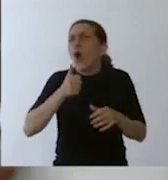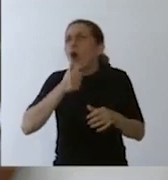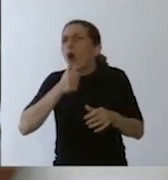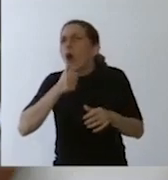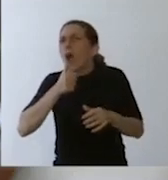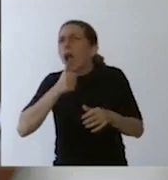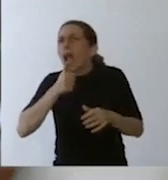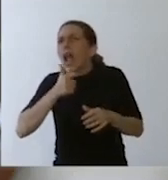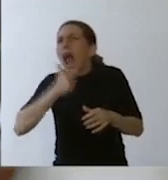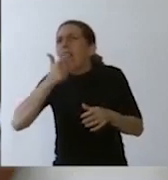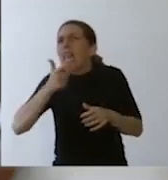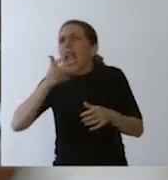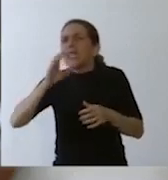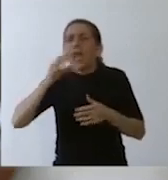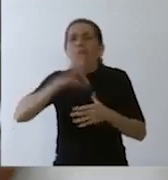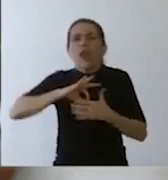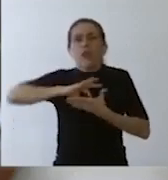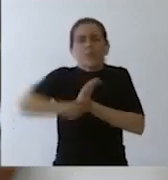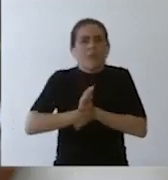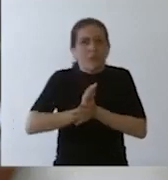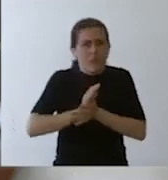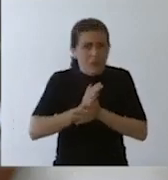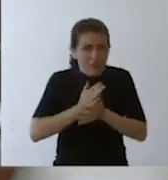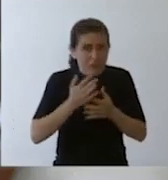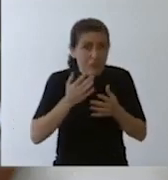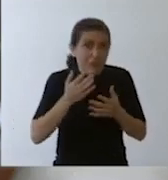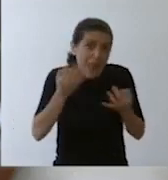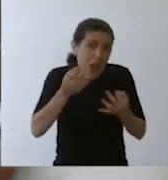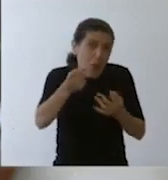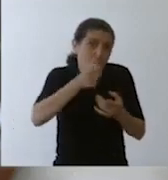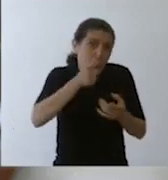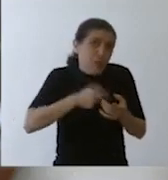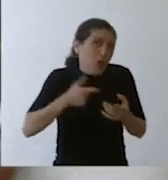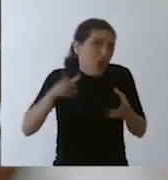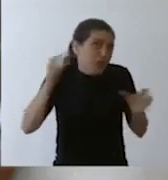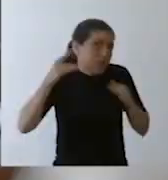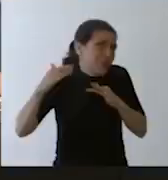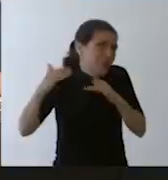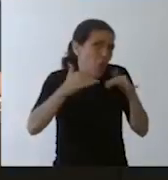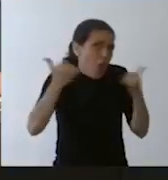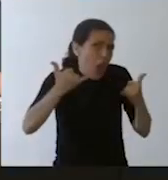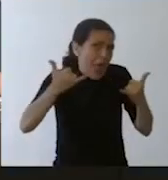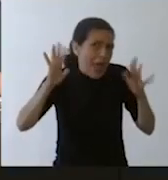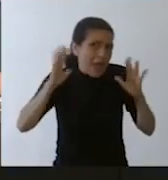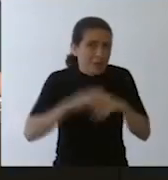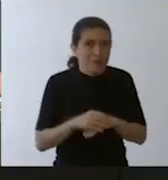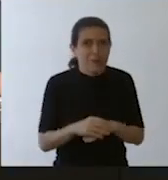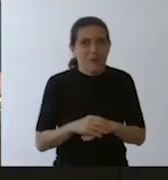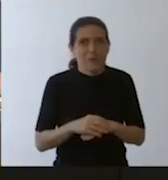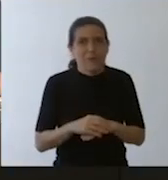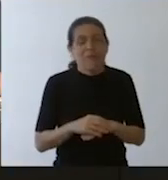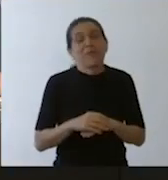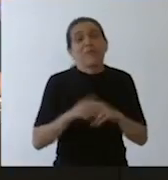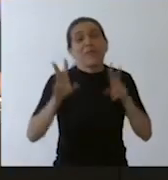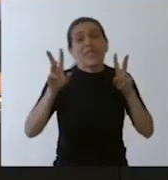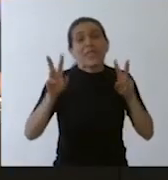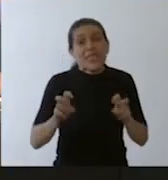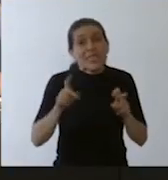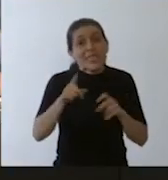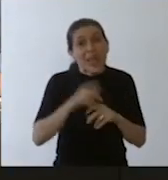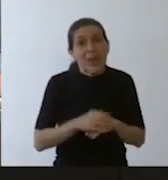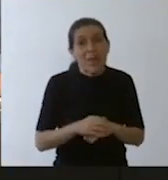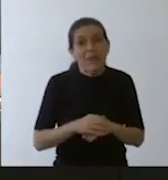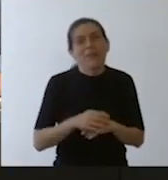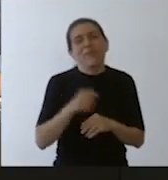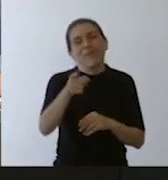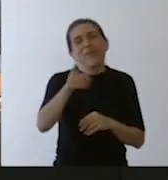el virus. Sería bueno, por favor, que lo diga porque, bueno, se escucha mucho eso por ahí. Con respecto a